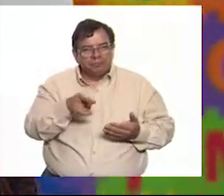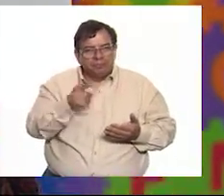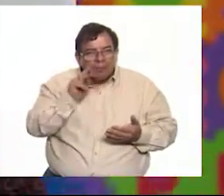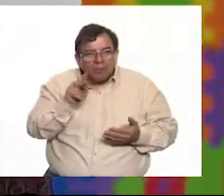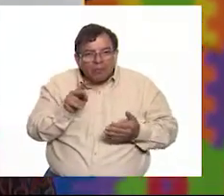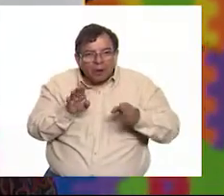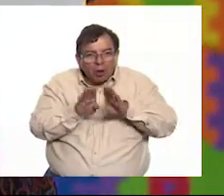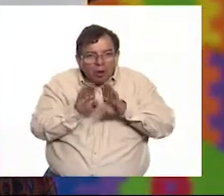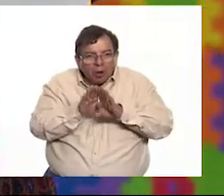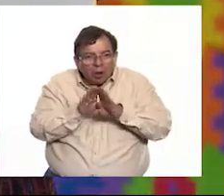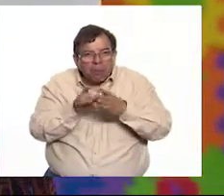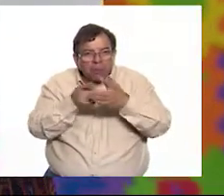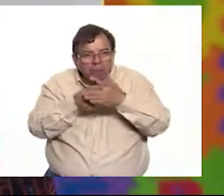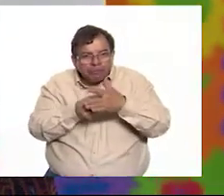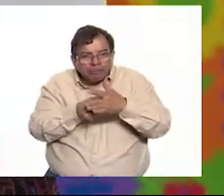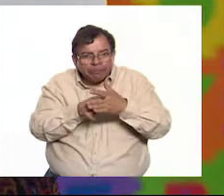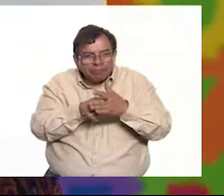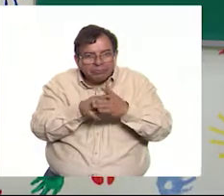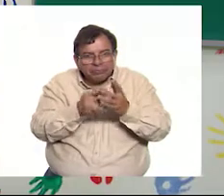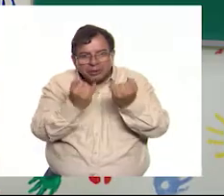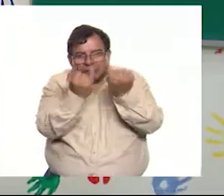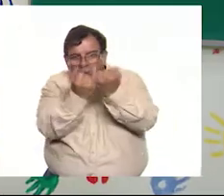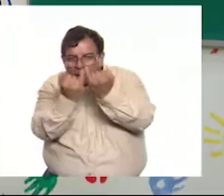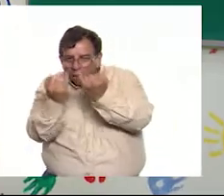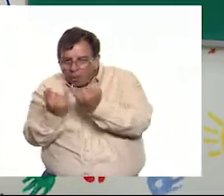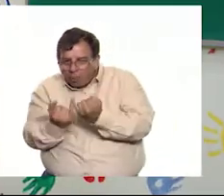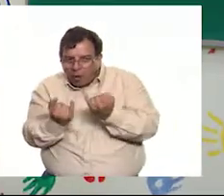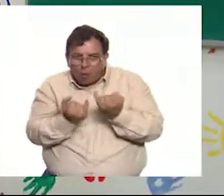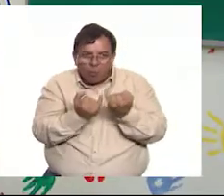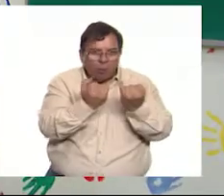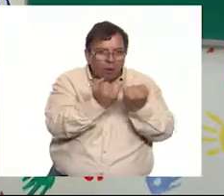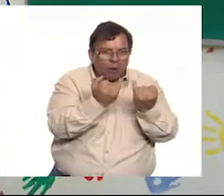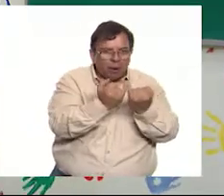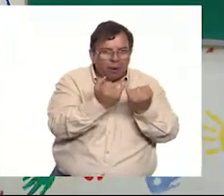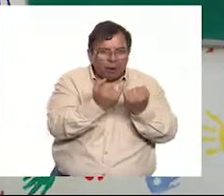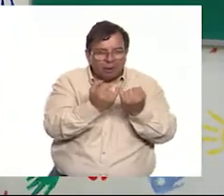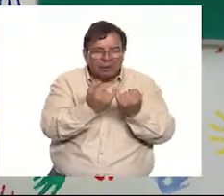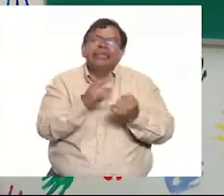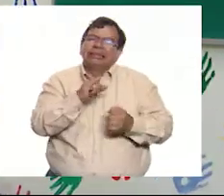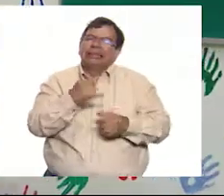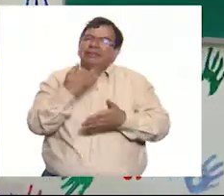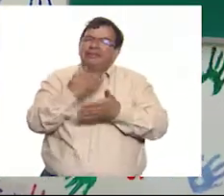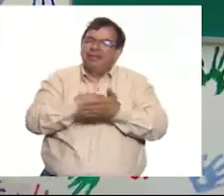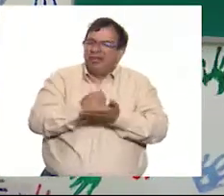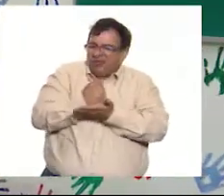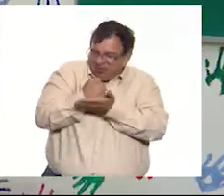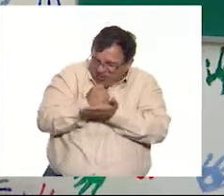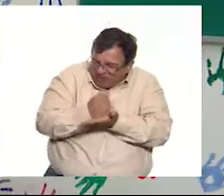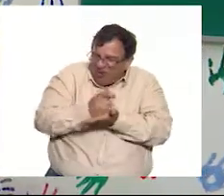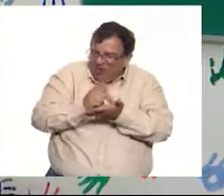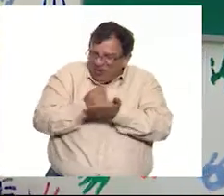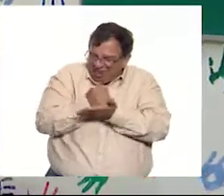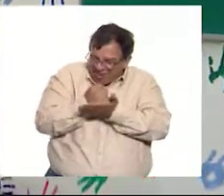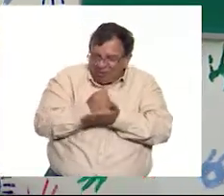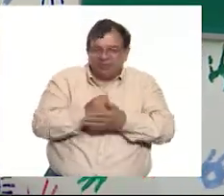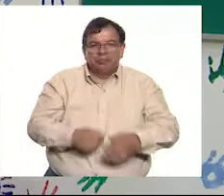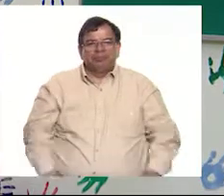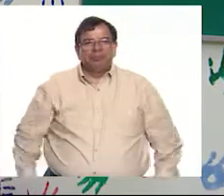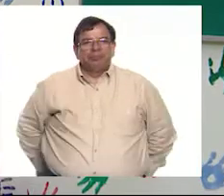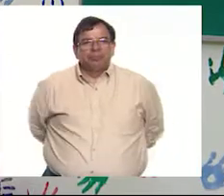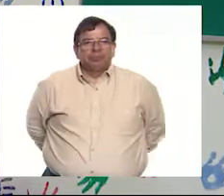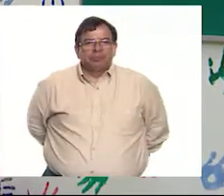ver claramente cómo se empieza a ver esa simetría y esa secuencia. Sí, creo que faltó un poquito más de... Marcarlo más de un poquito más, así es.